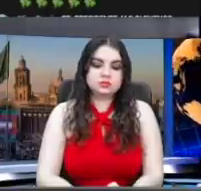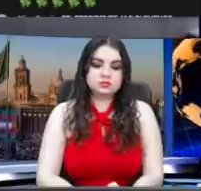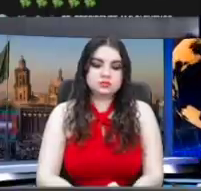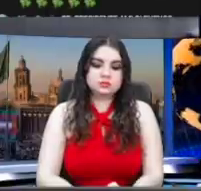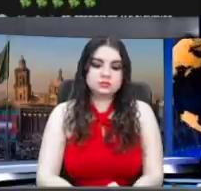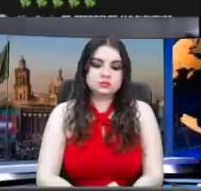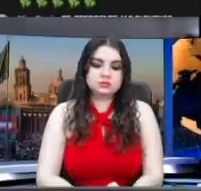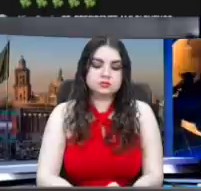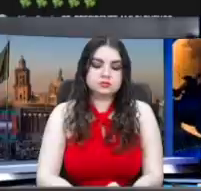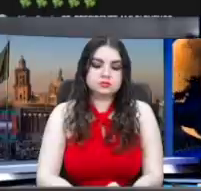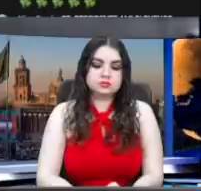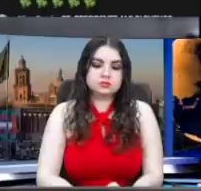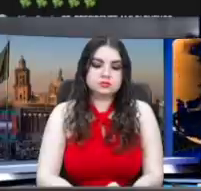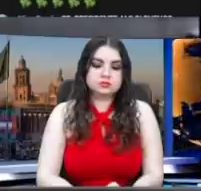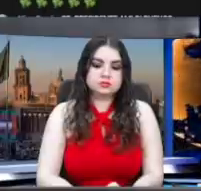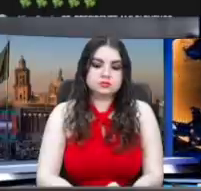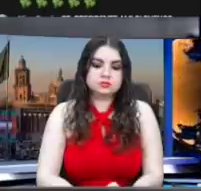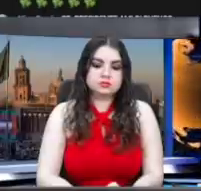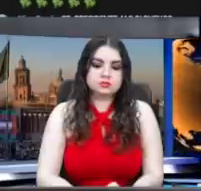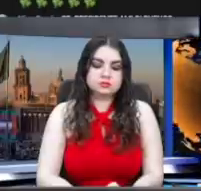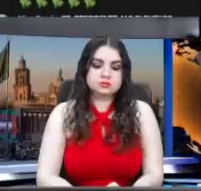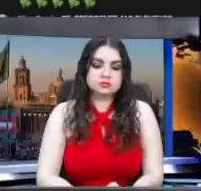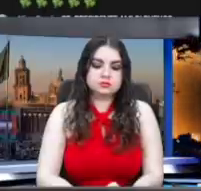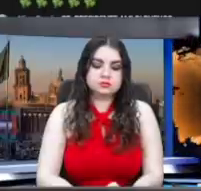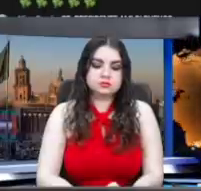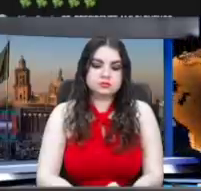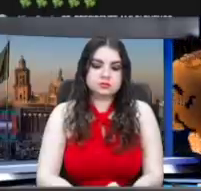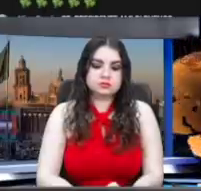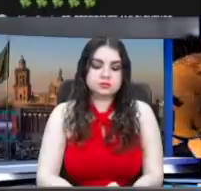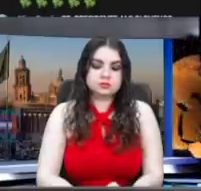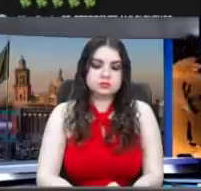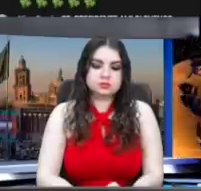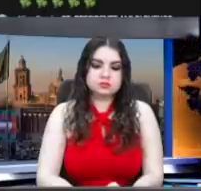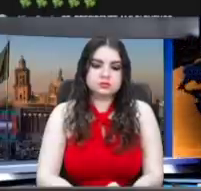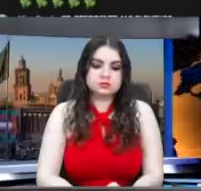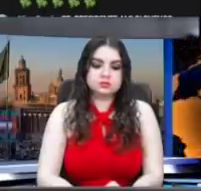continente americano estamos en el quinto lugar